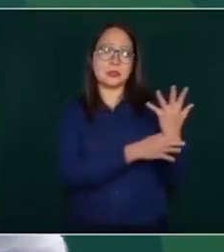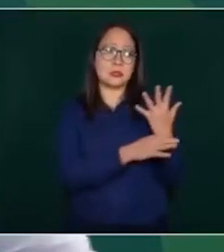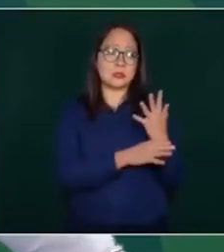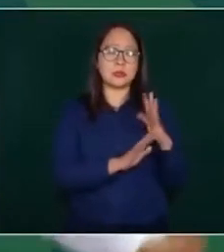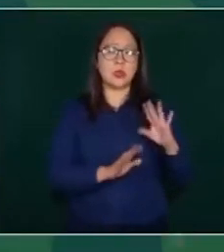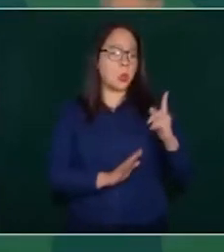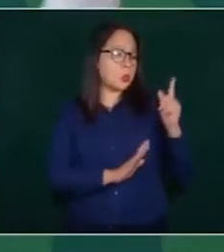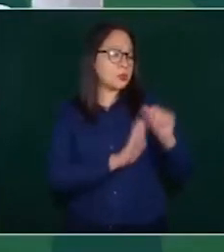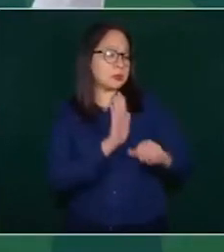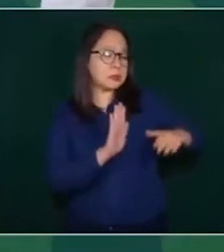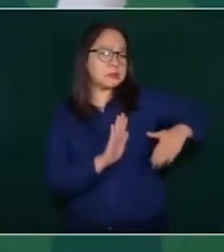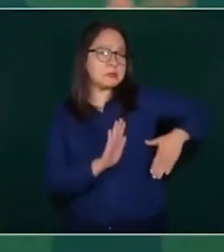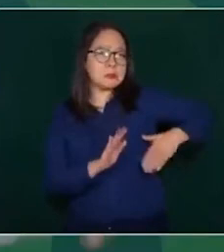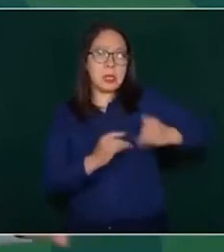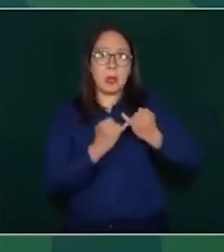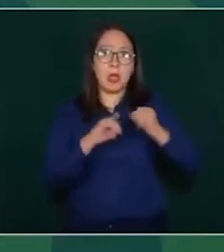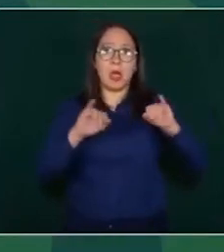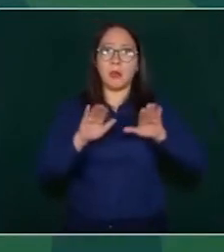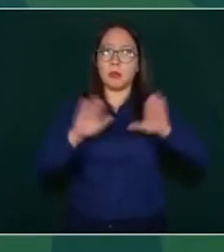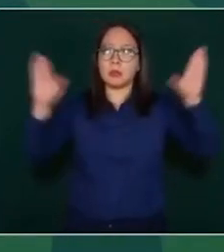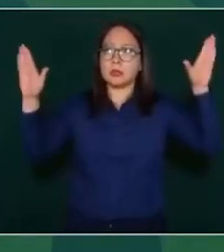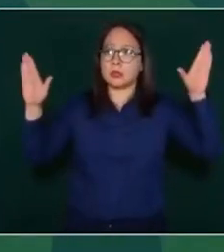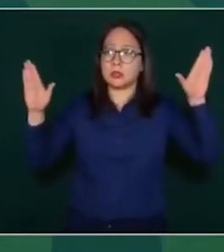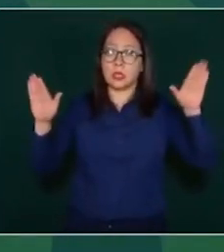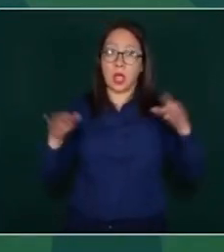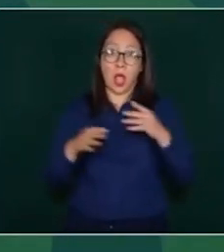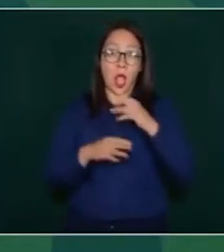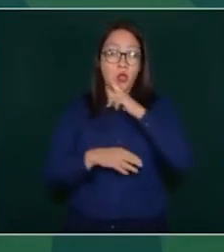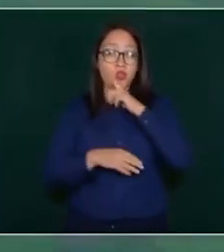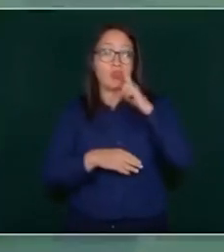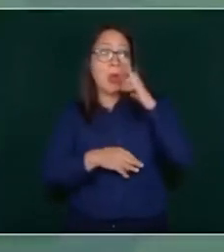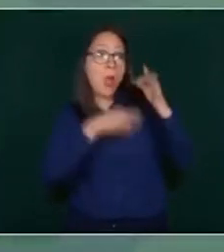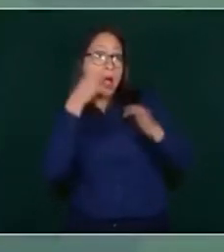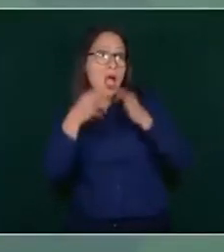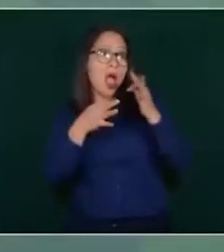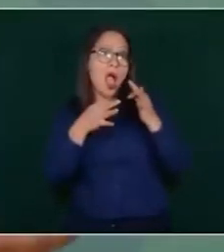pues son procesos.